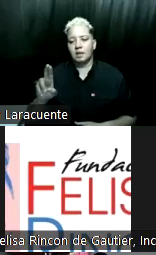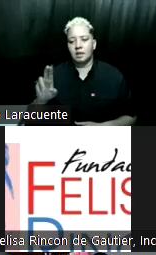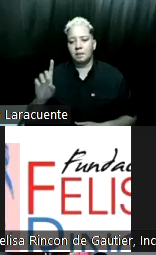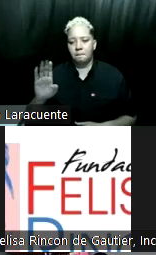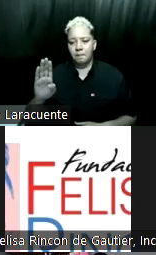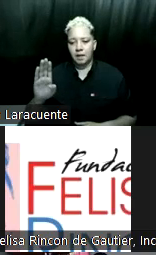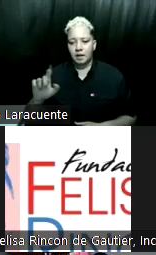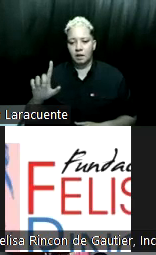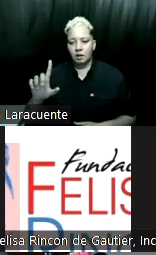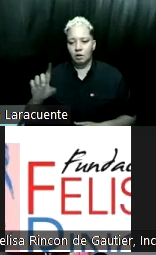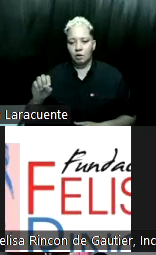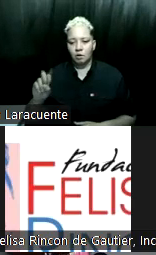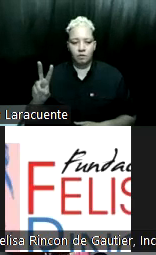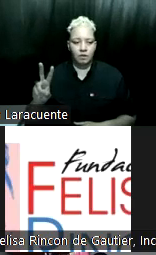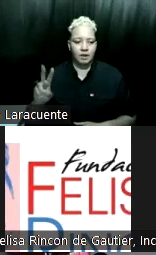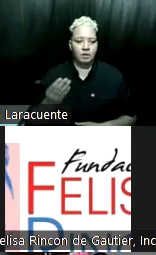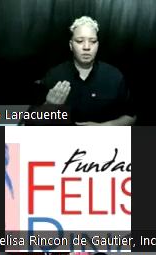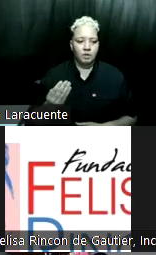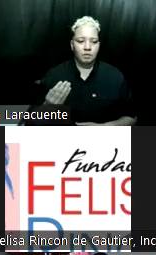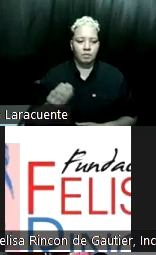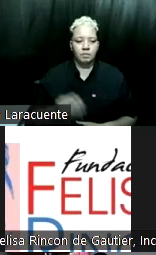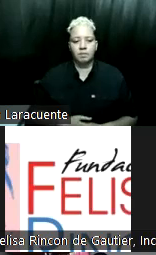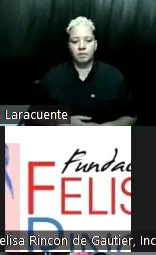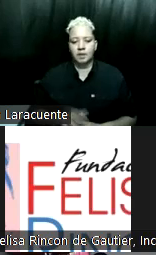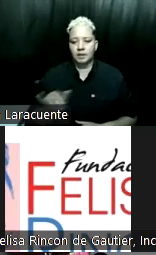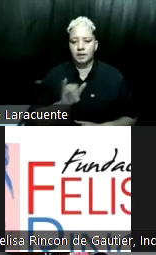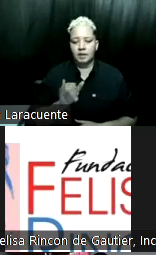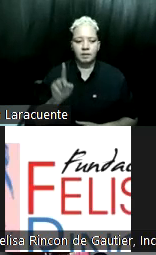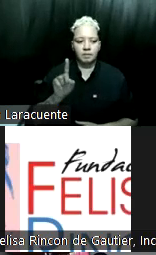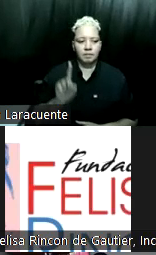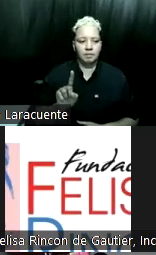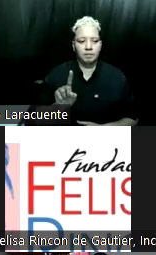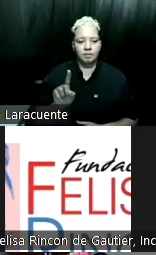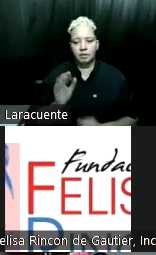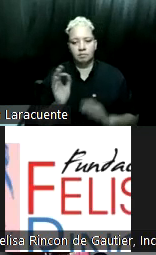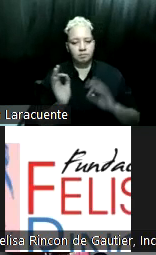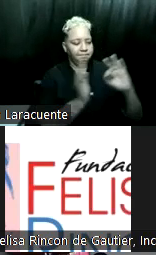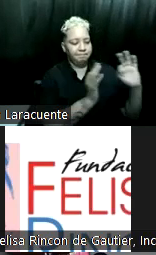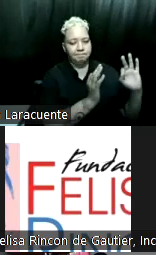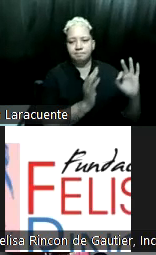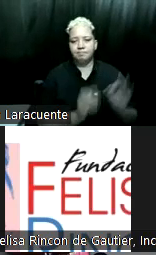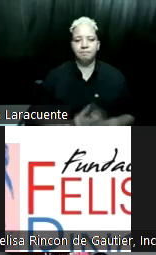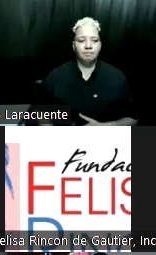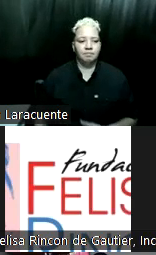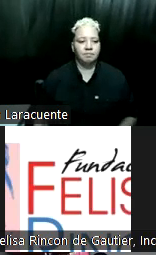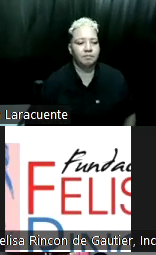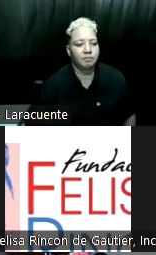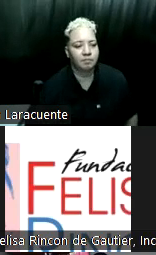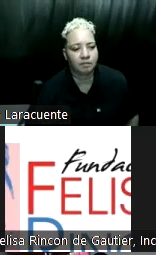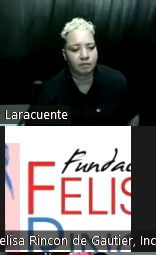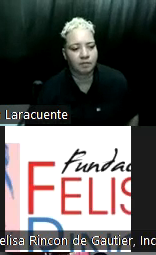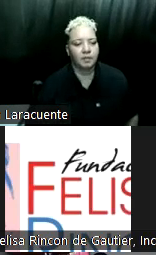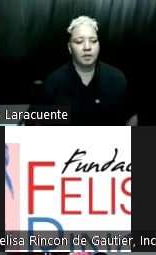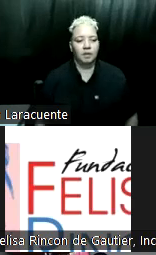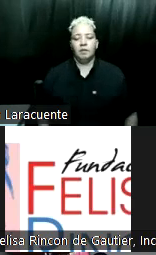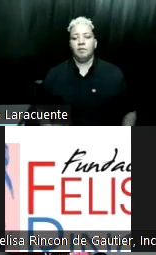está a mano izquierda, de pie, mirando hacia el lado. O sea, a veces se